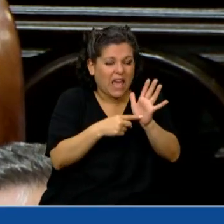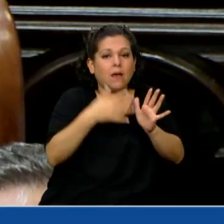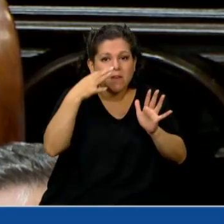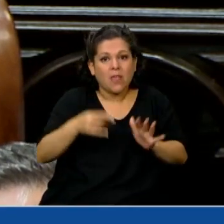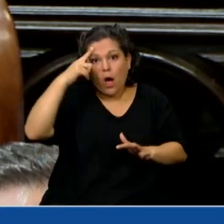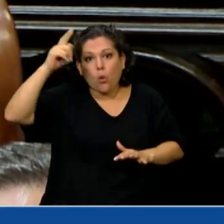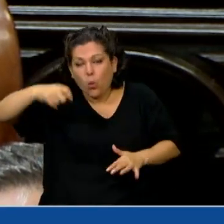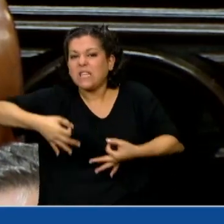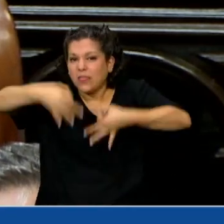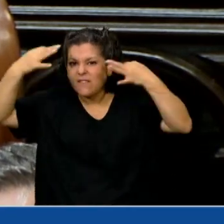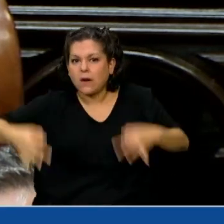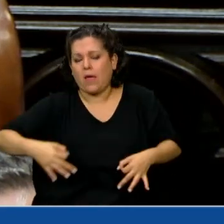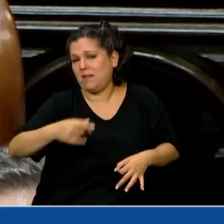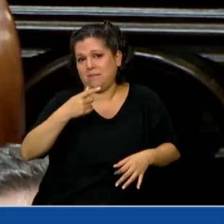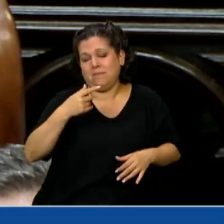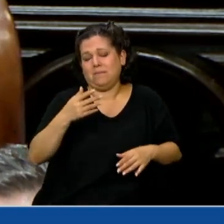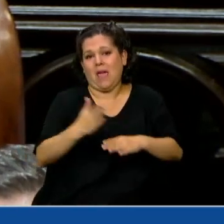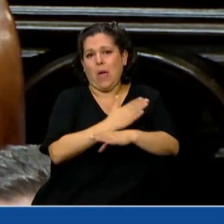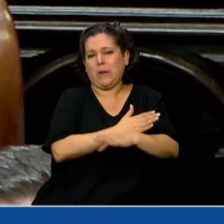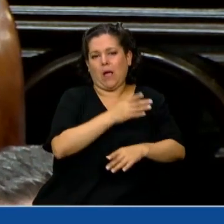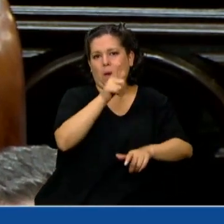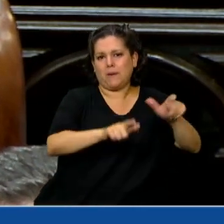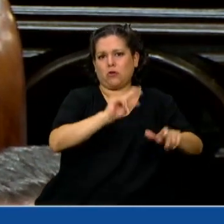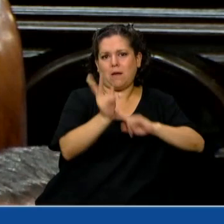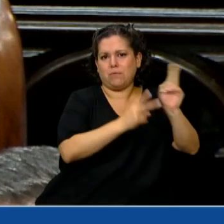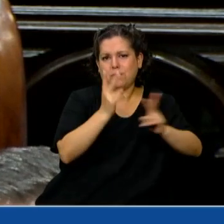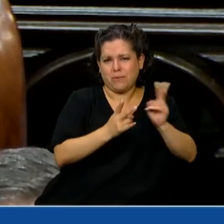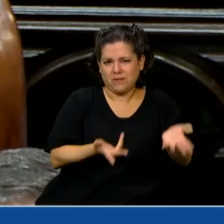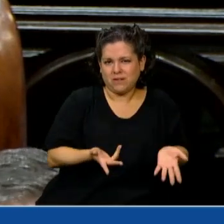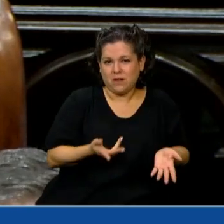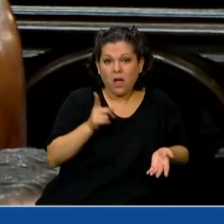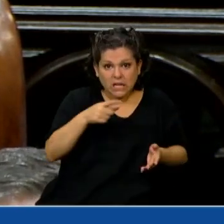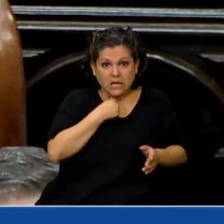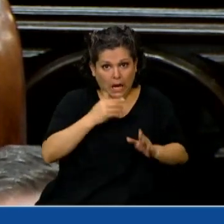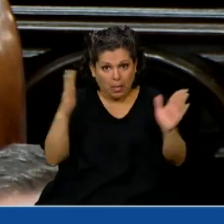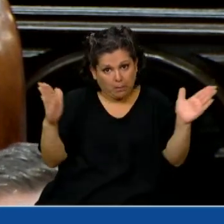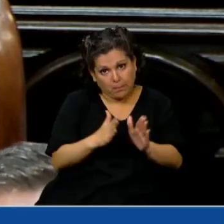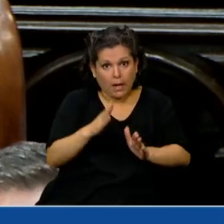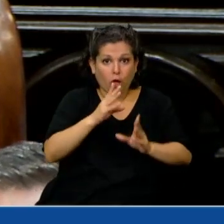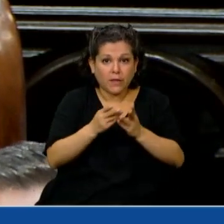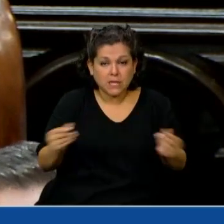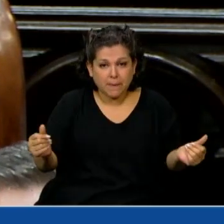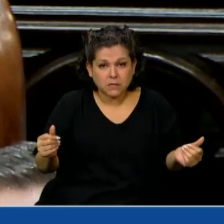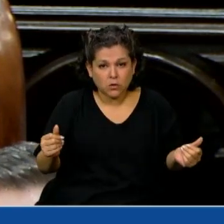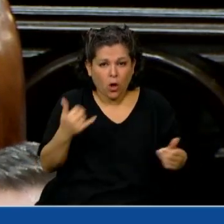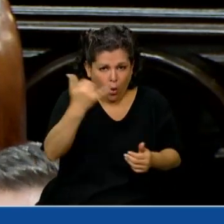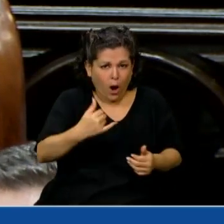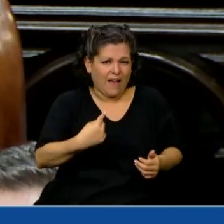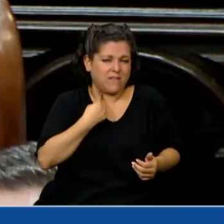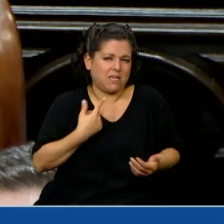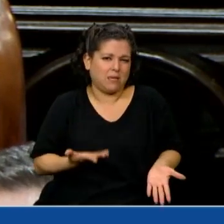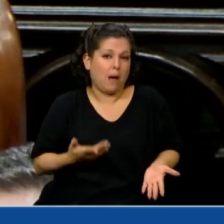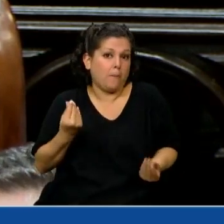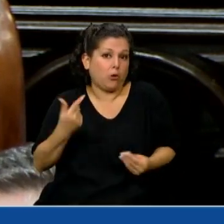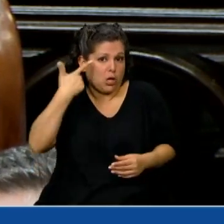natural, eso no hubiera ocurrido. ¿Qué quieren? ¿También descontarlos de los desaparecidos o descontarlos de los que fueron víctimas porque